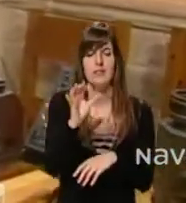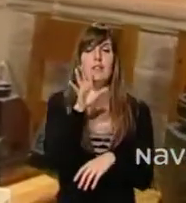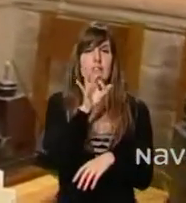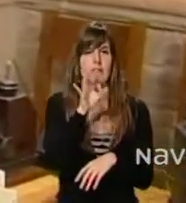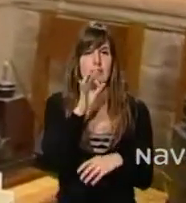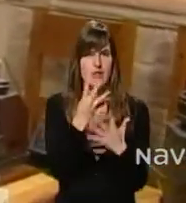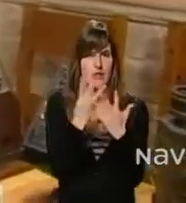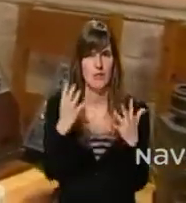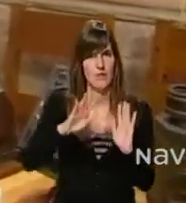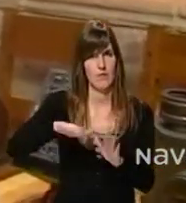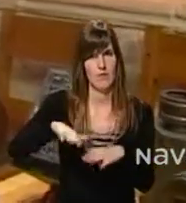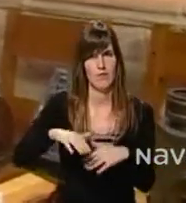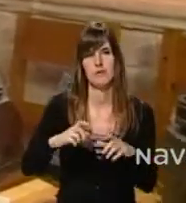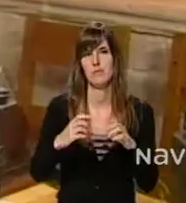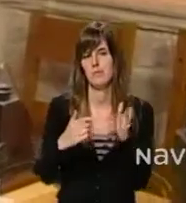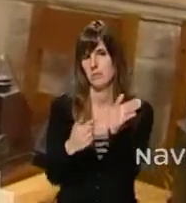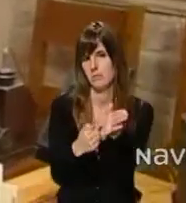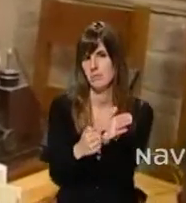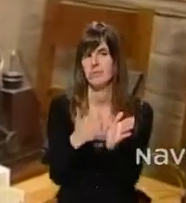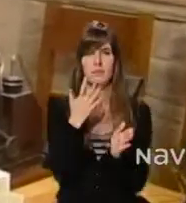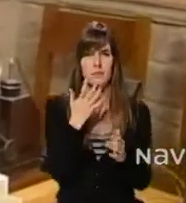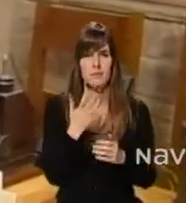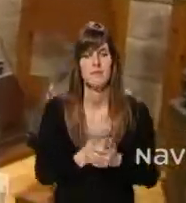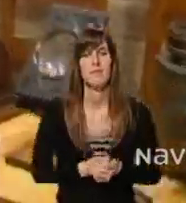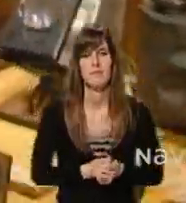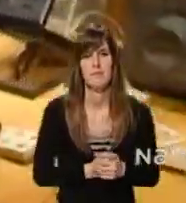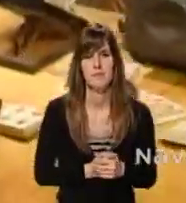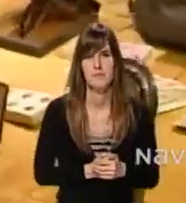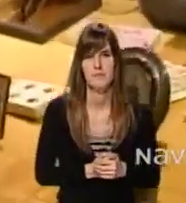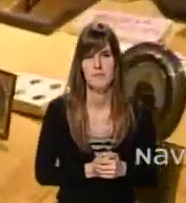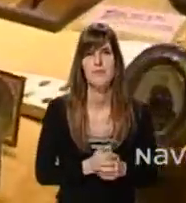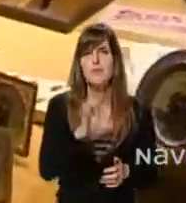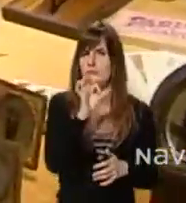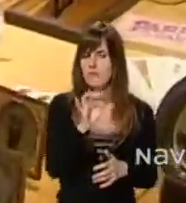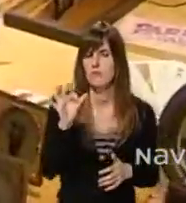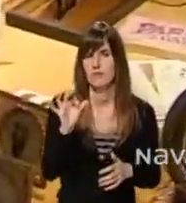del siglo XIX. Bueno, pues con un San Sebastián casi